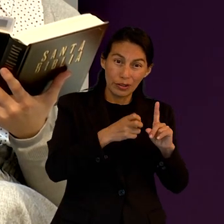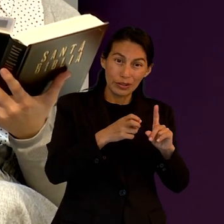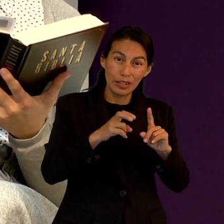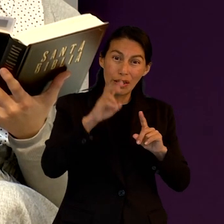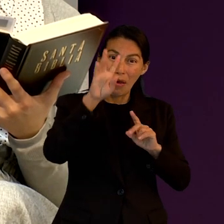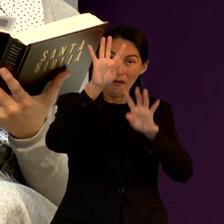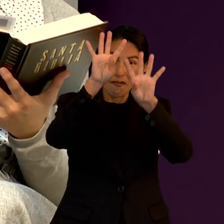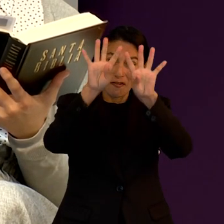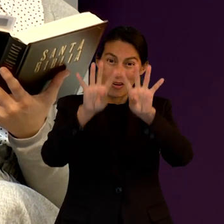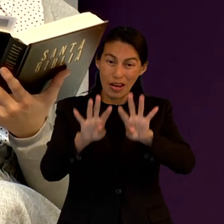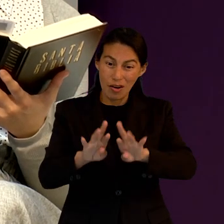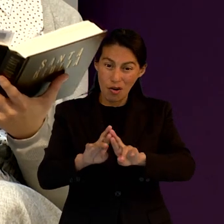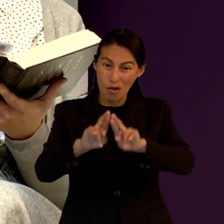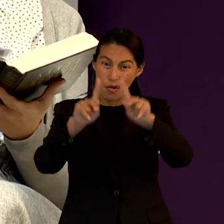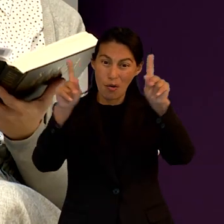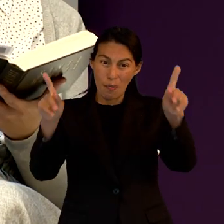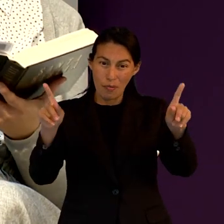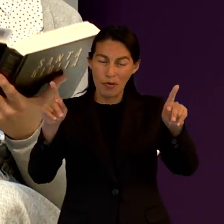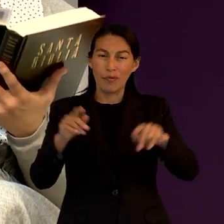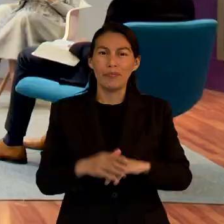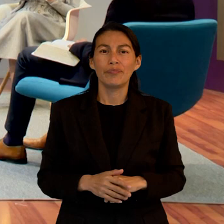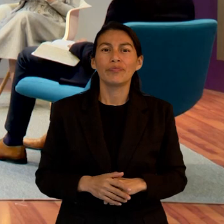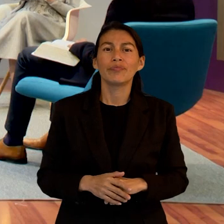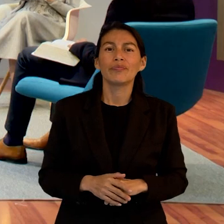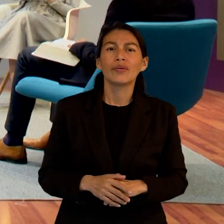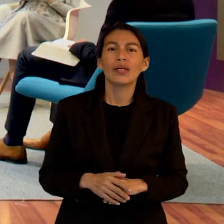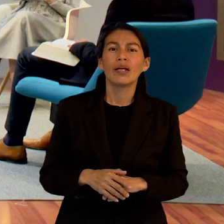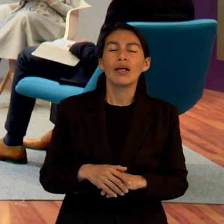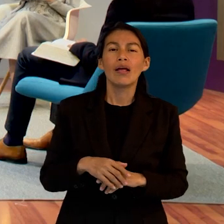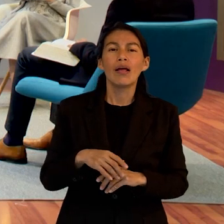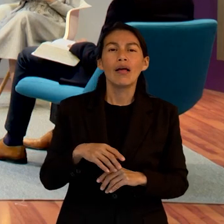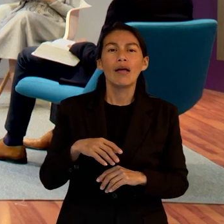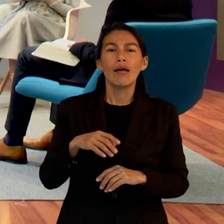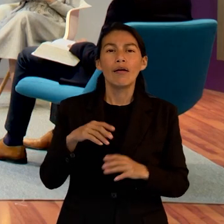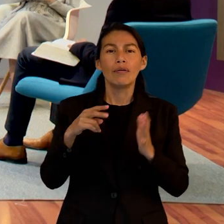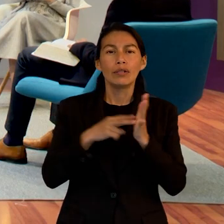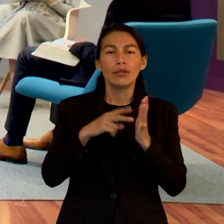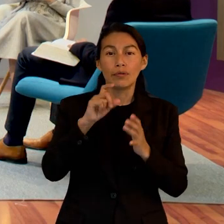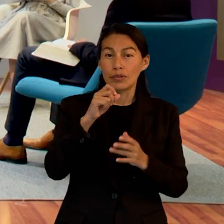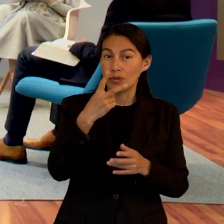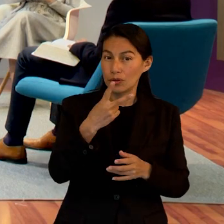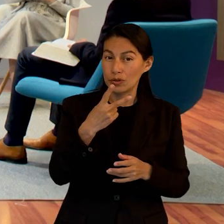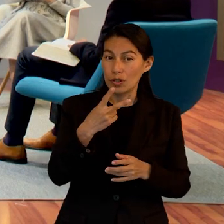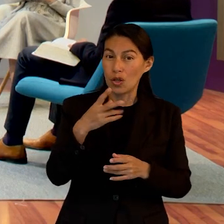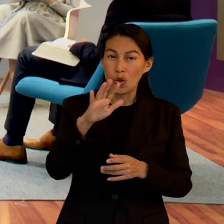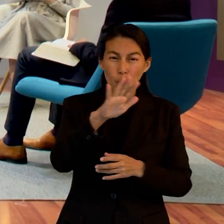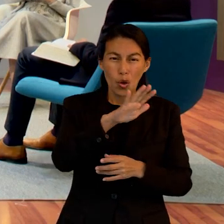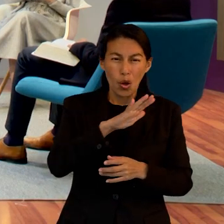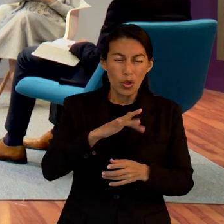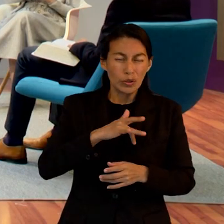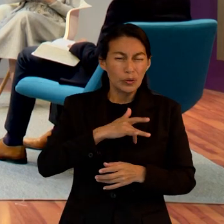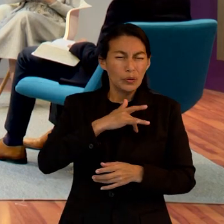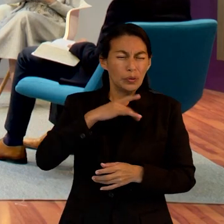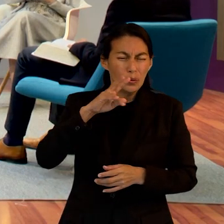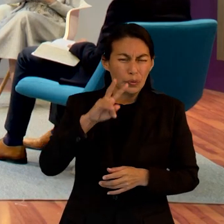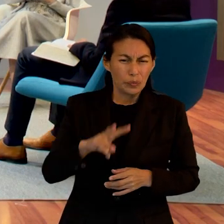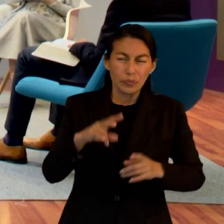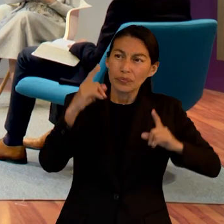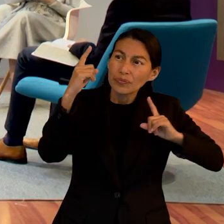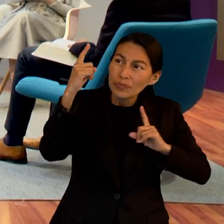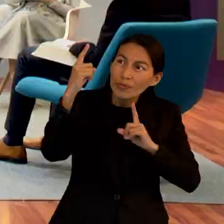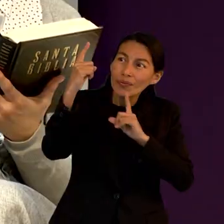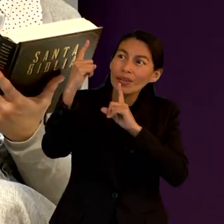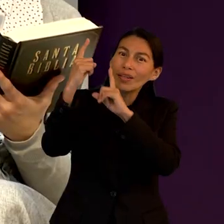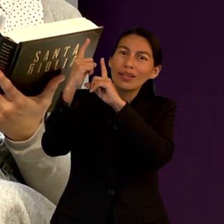la casa de dios hasta el 22 si dice acerquémonos con corazón sincero en plena certidumbre de fe